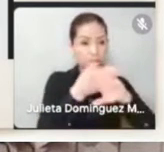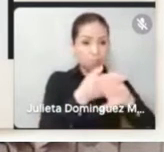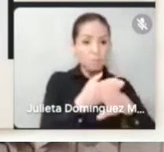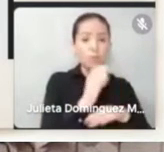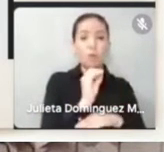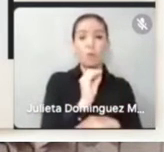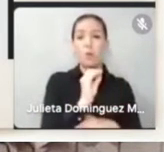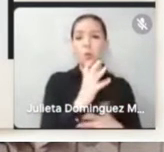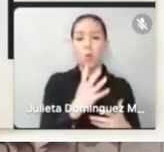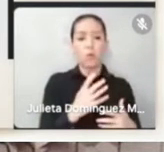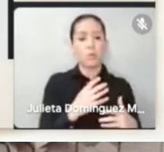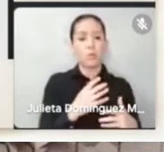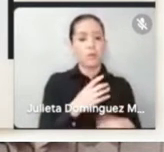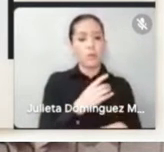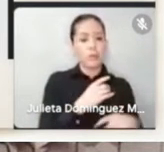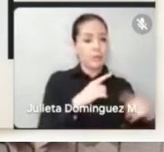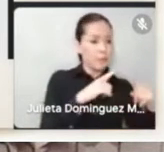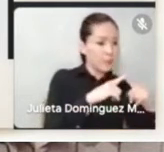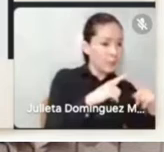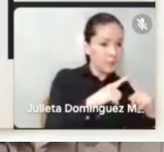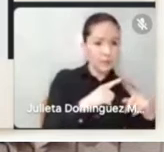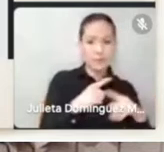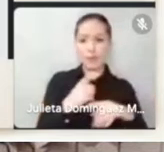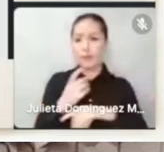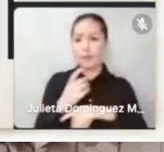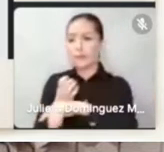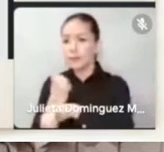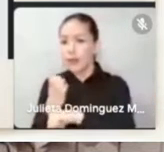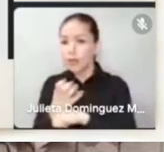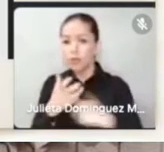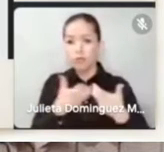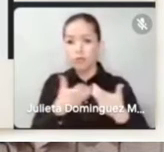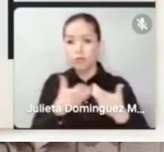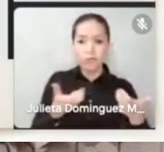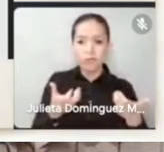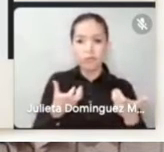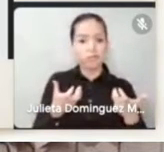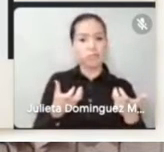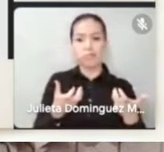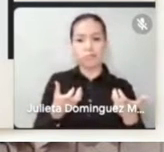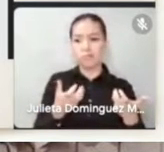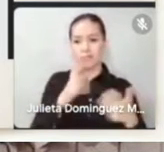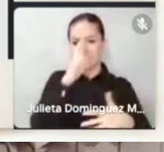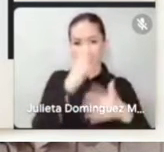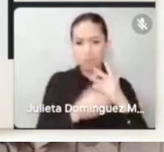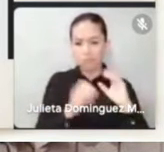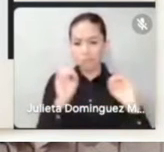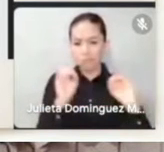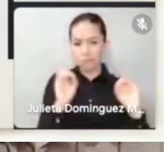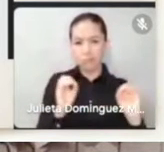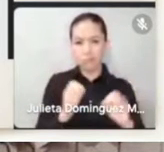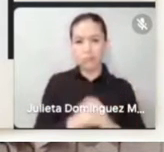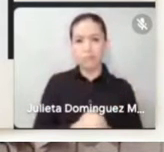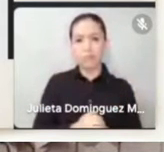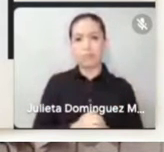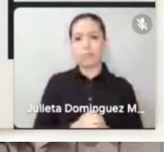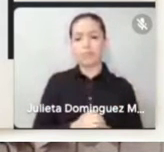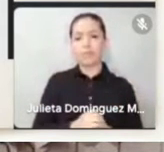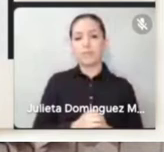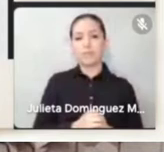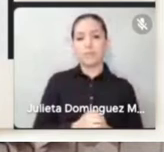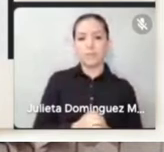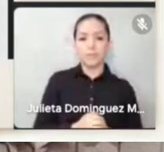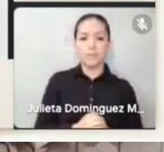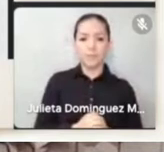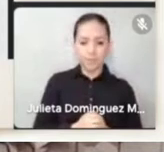de separación iglesia-estado, por lo que en la especie no se pueden tener por acreditadas las particularidades fácticas en la causal de